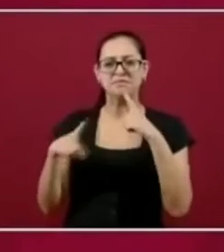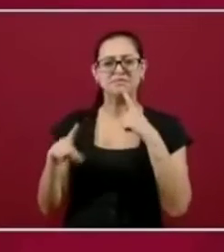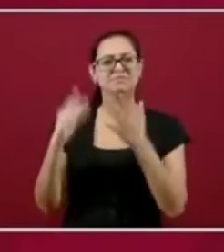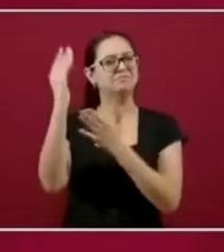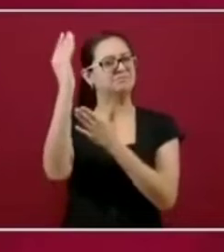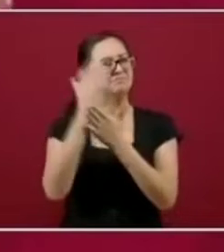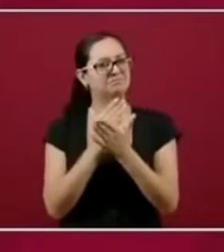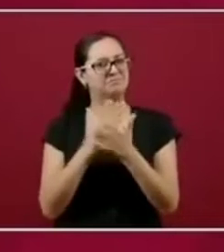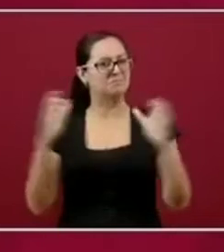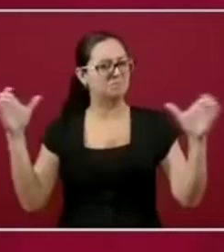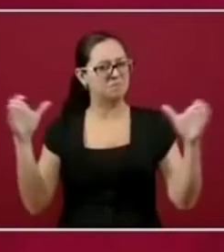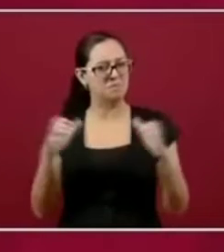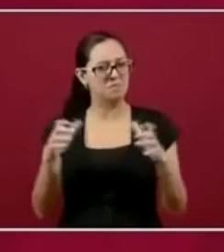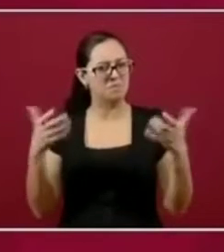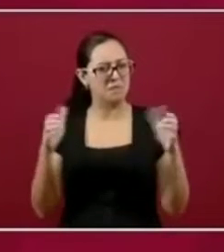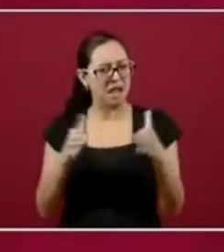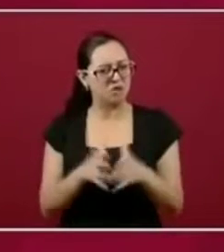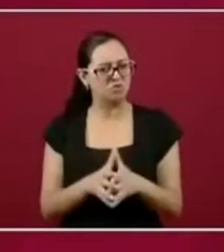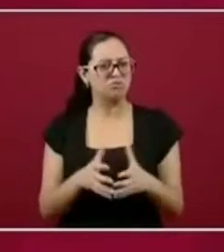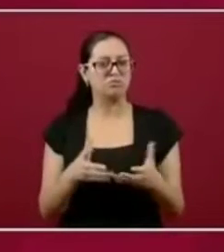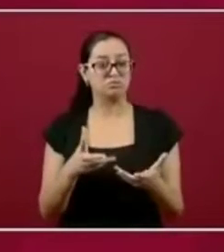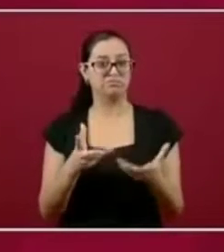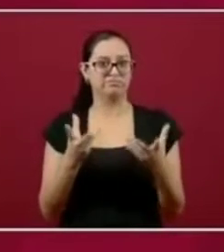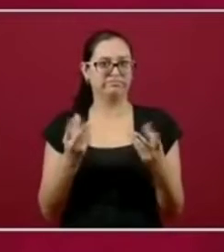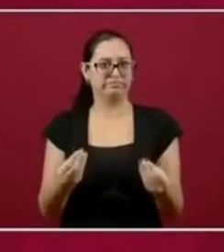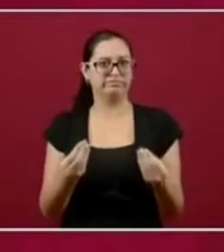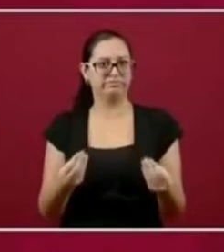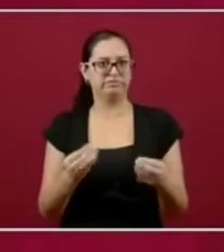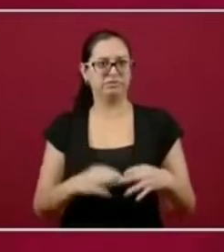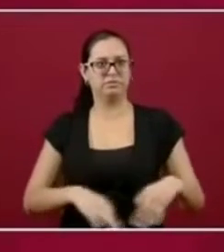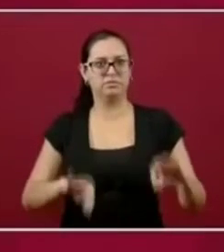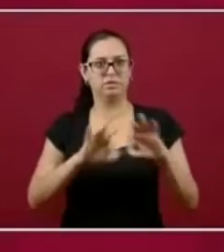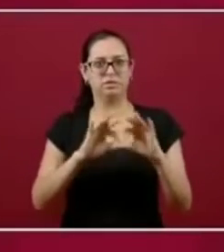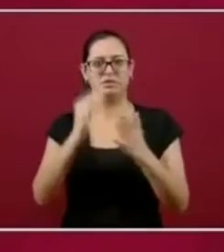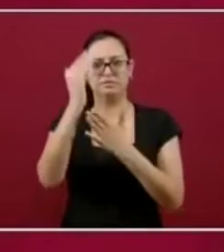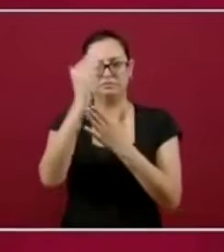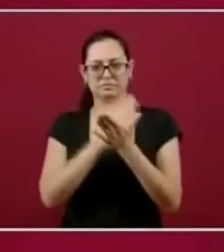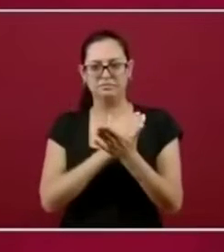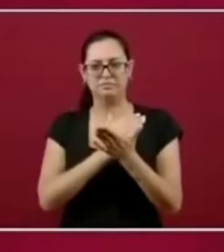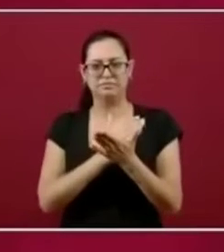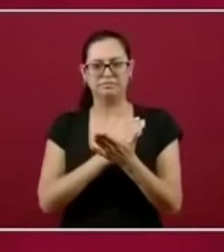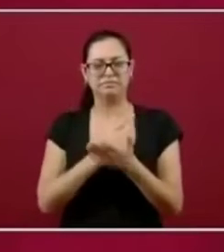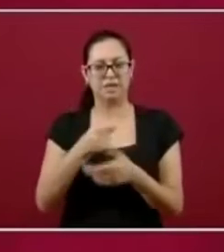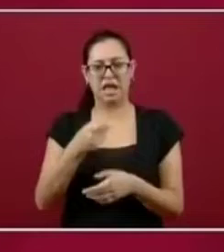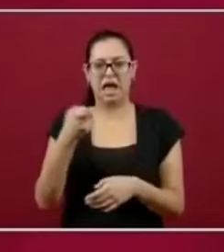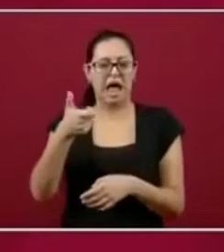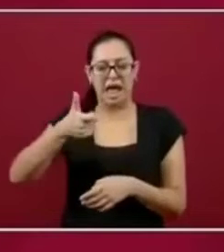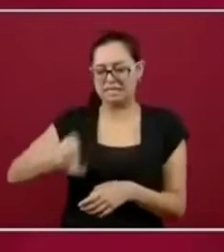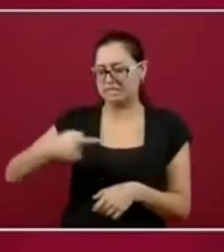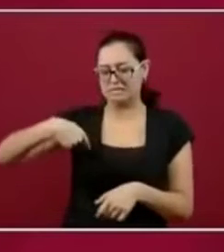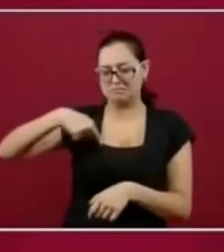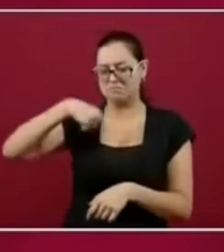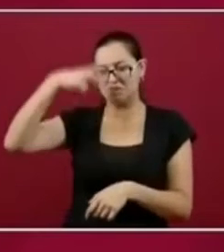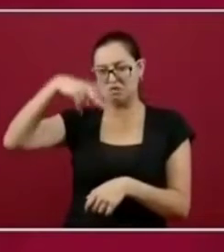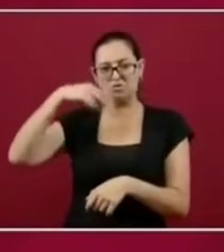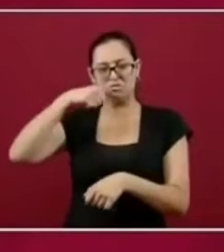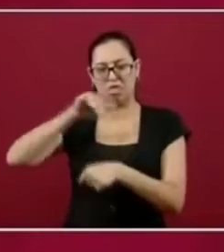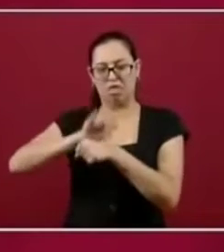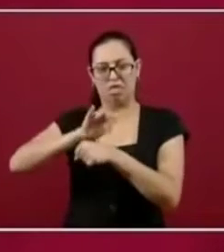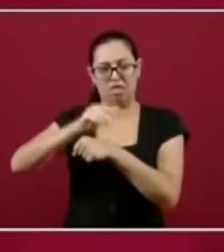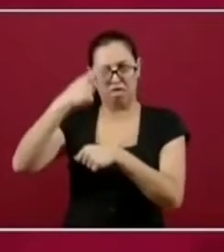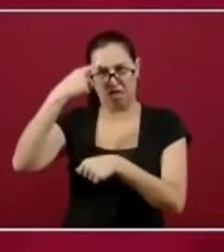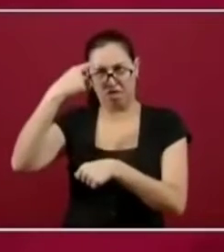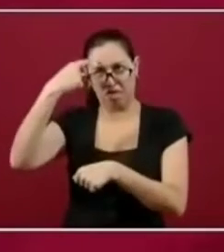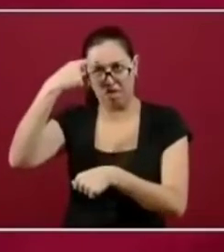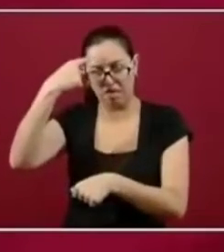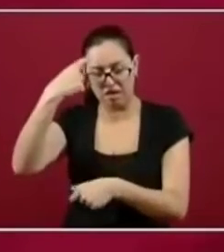porque son muchas y son muy relevantes. Entonces nos piden un cambio en esa posición que coincide precisamente con la instrucción